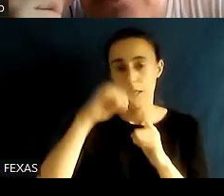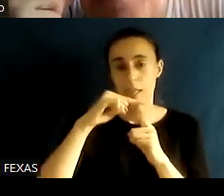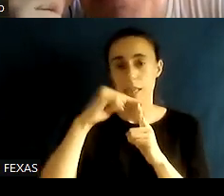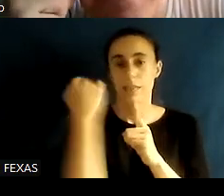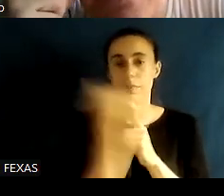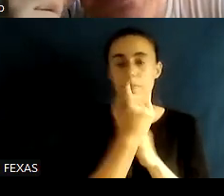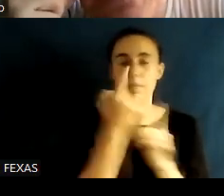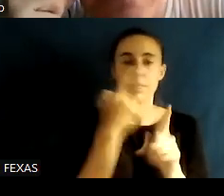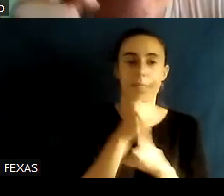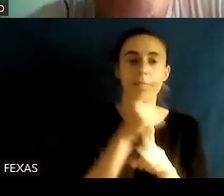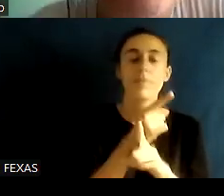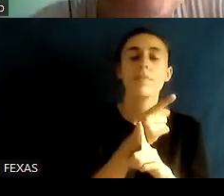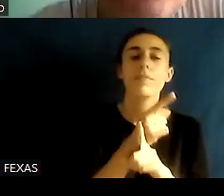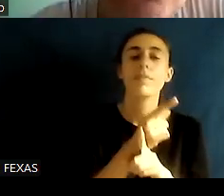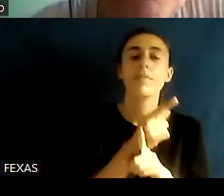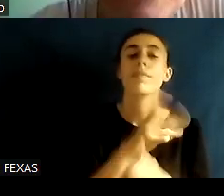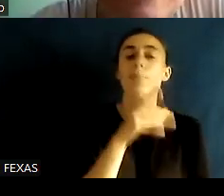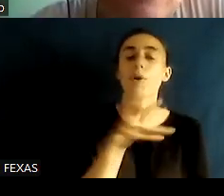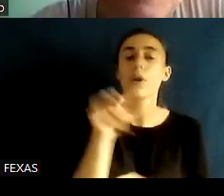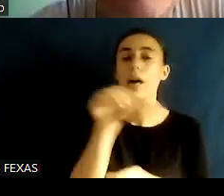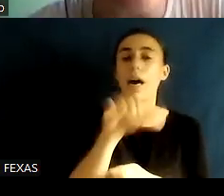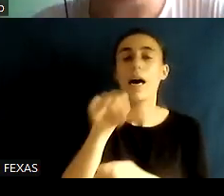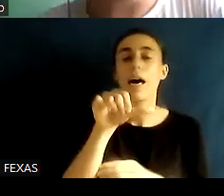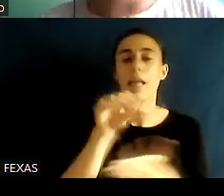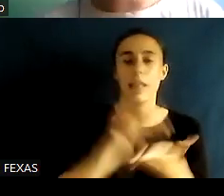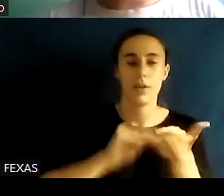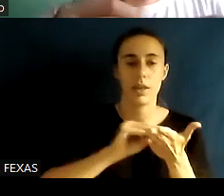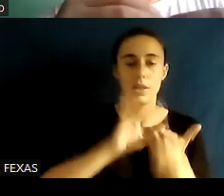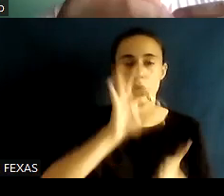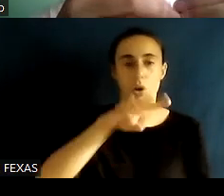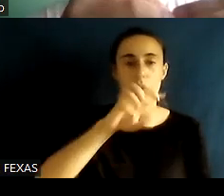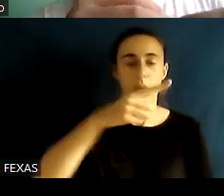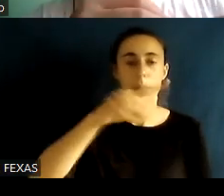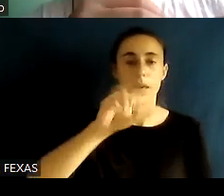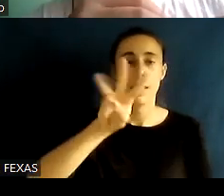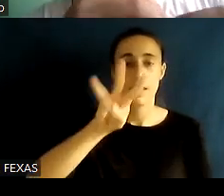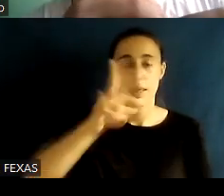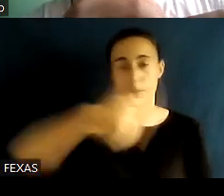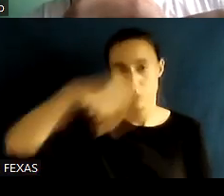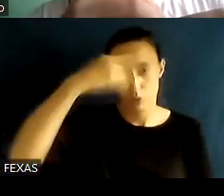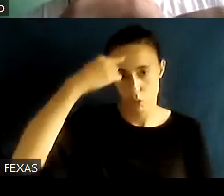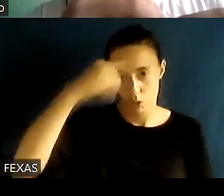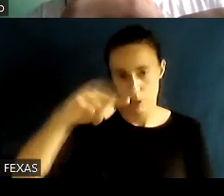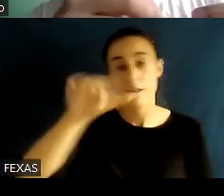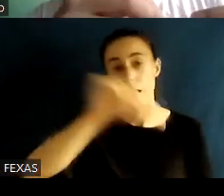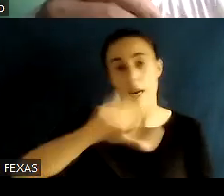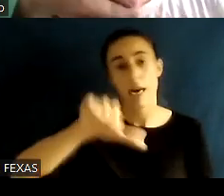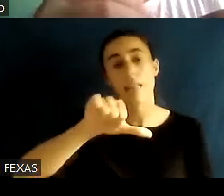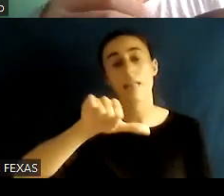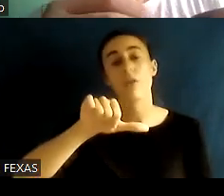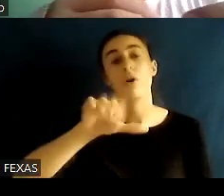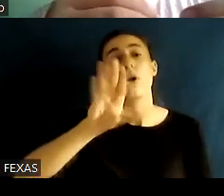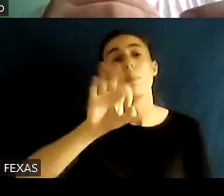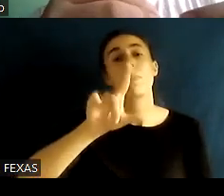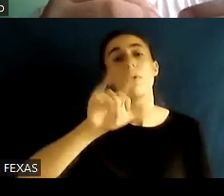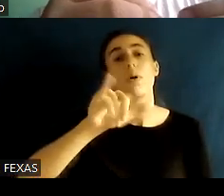como el eicosapentanoico. Son ácidos grasos omega 3 que, como sabéis, son ácidos grasos polisaturados, de